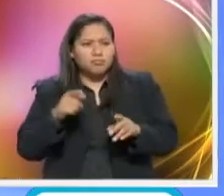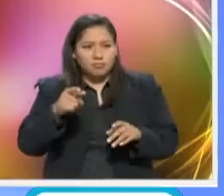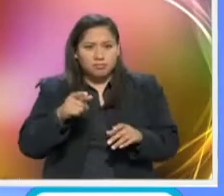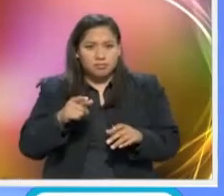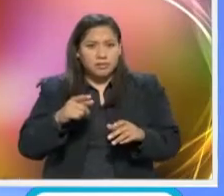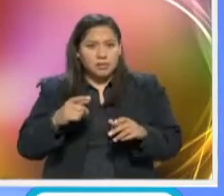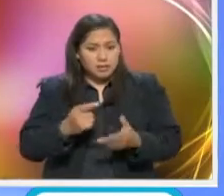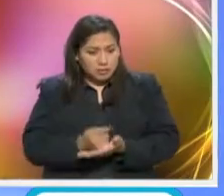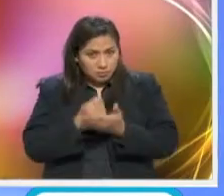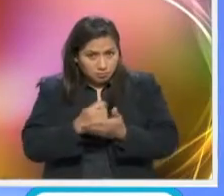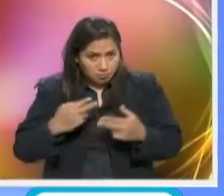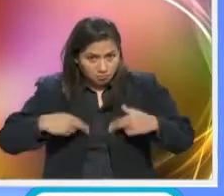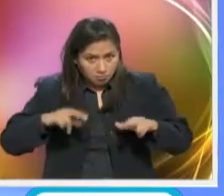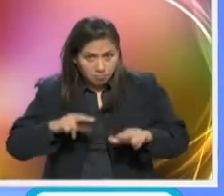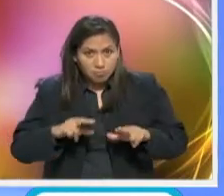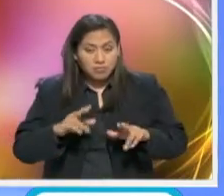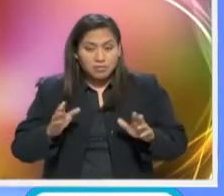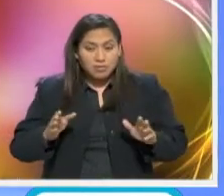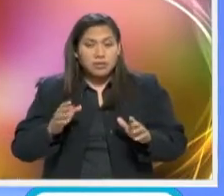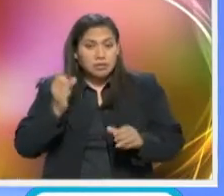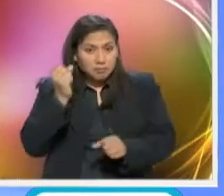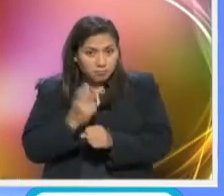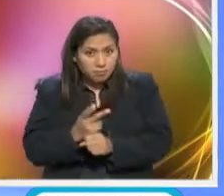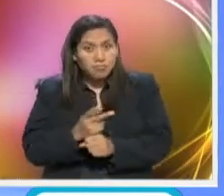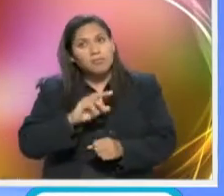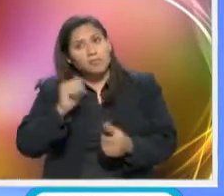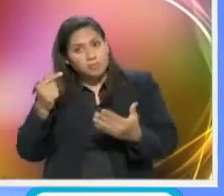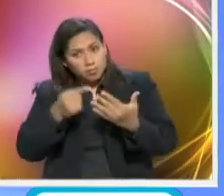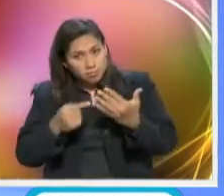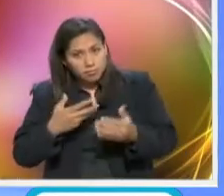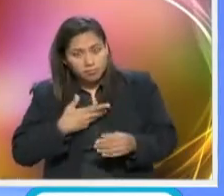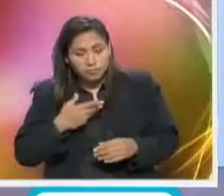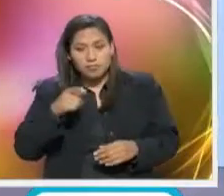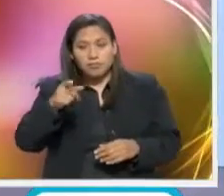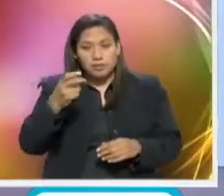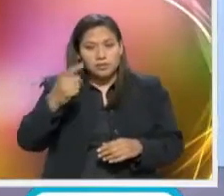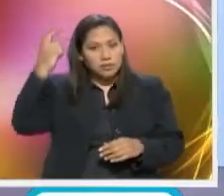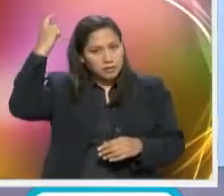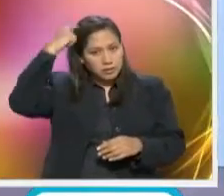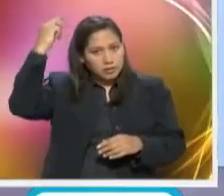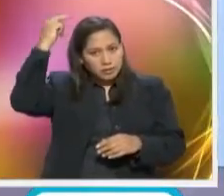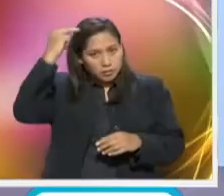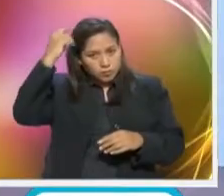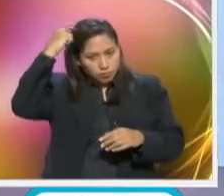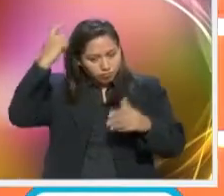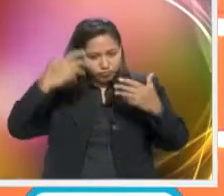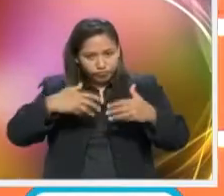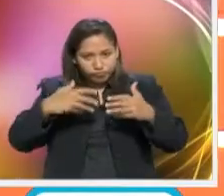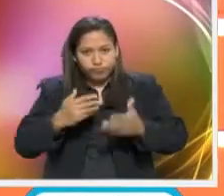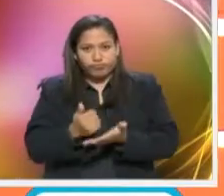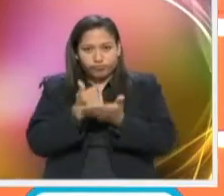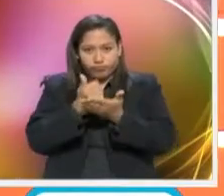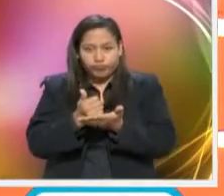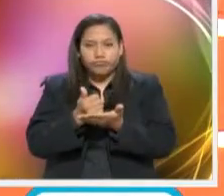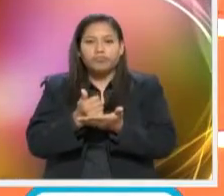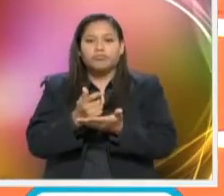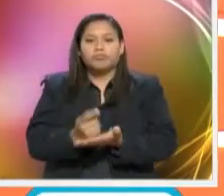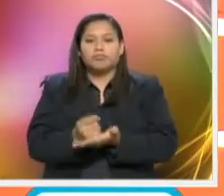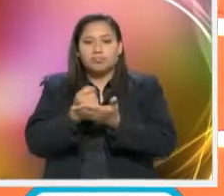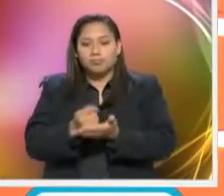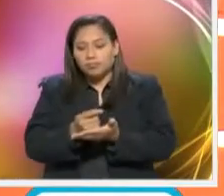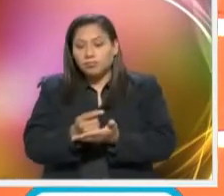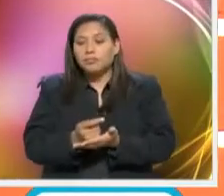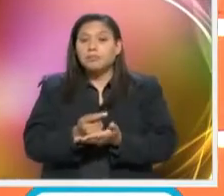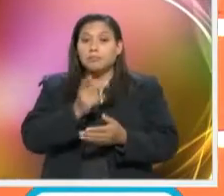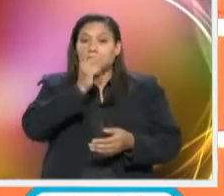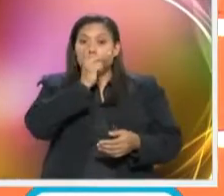estimulación temprana? ¿Existen otras alternativas? Bueno, esta es estimulación neuromotora. Lo que hacemos con los papás es enseñarles las